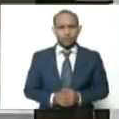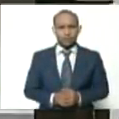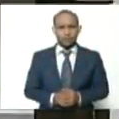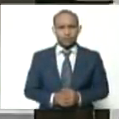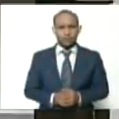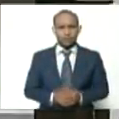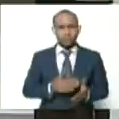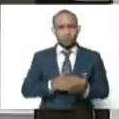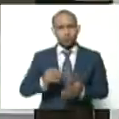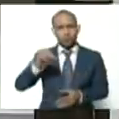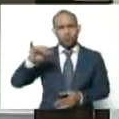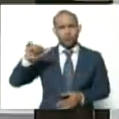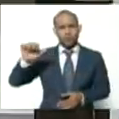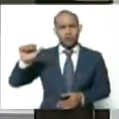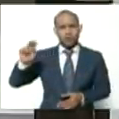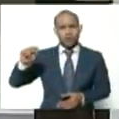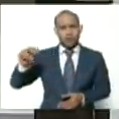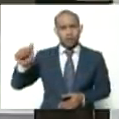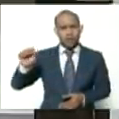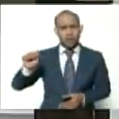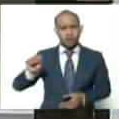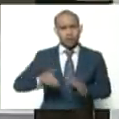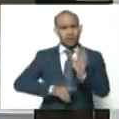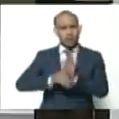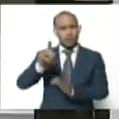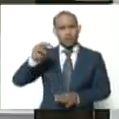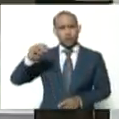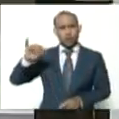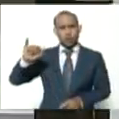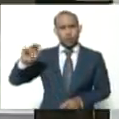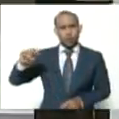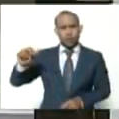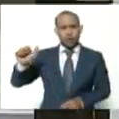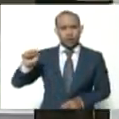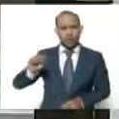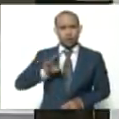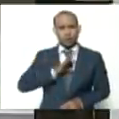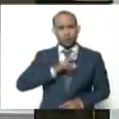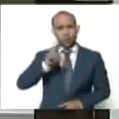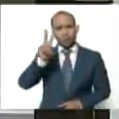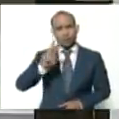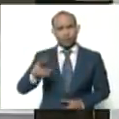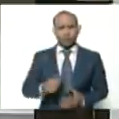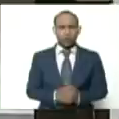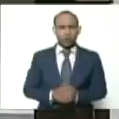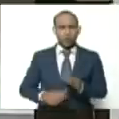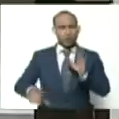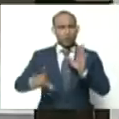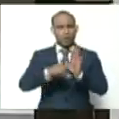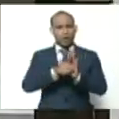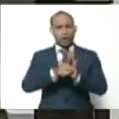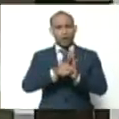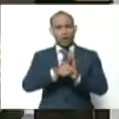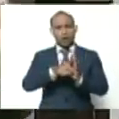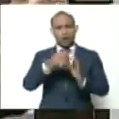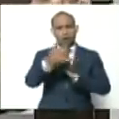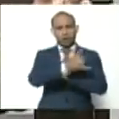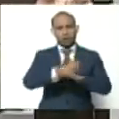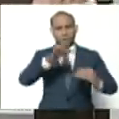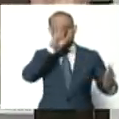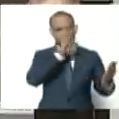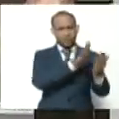de minas y el desarrollo minero del país. En décimo lugar, la ley orgánica de frontera y